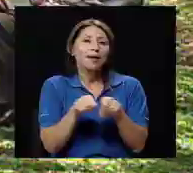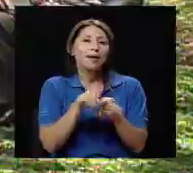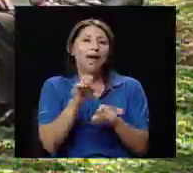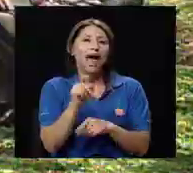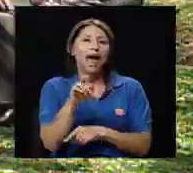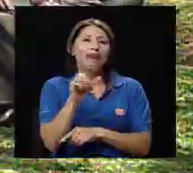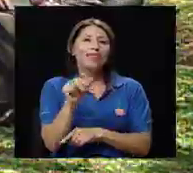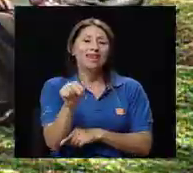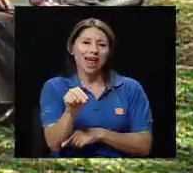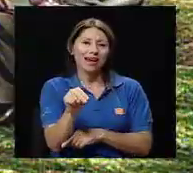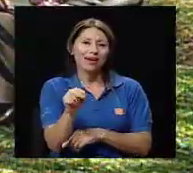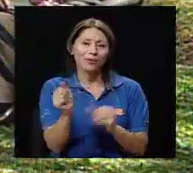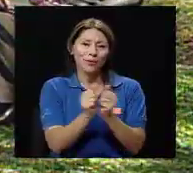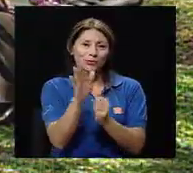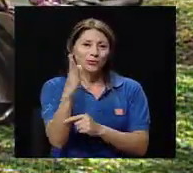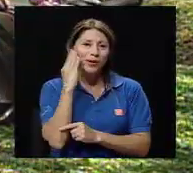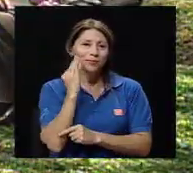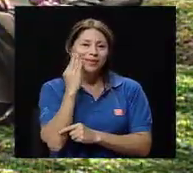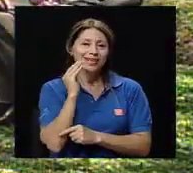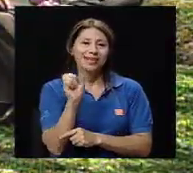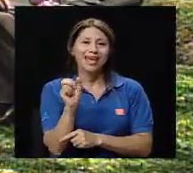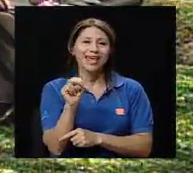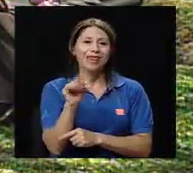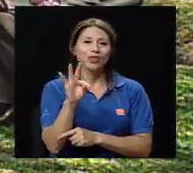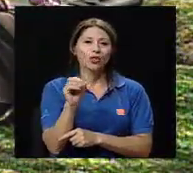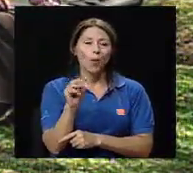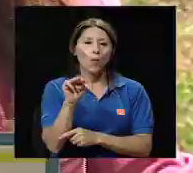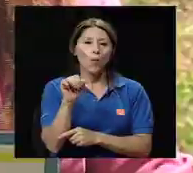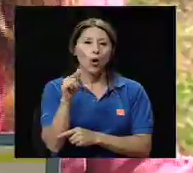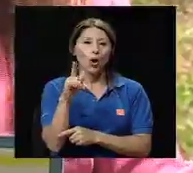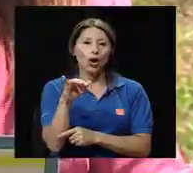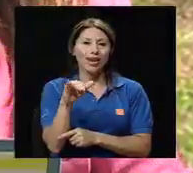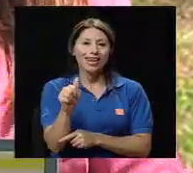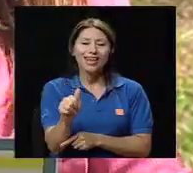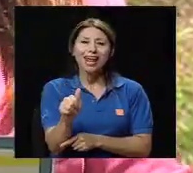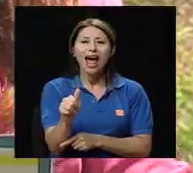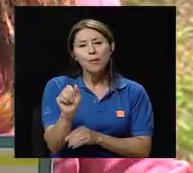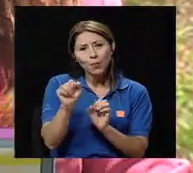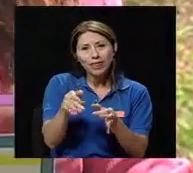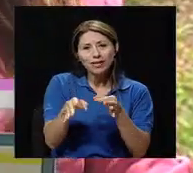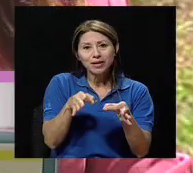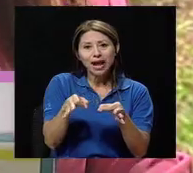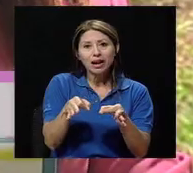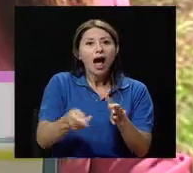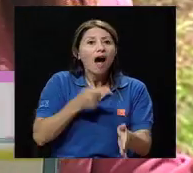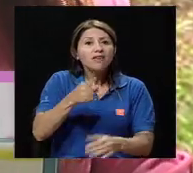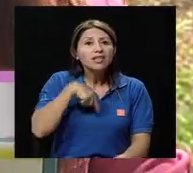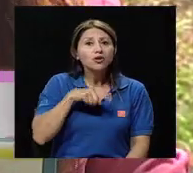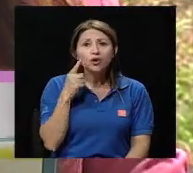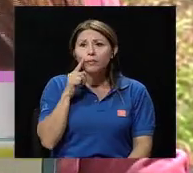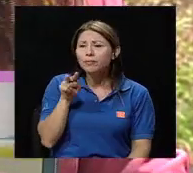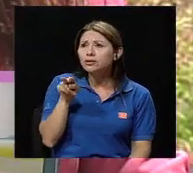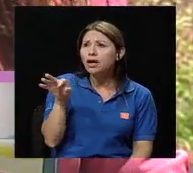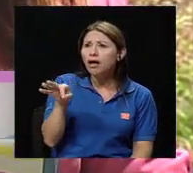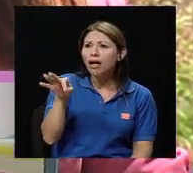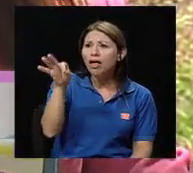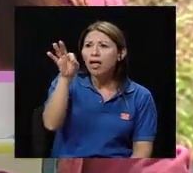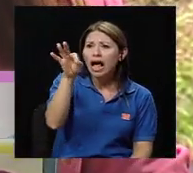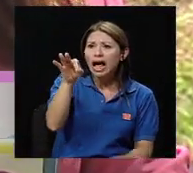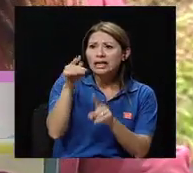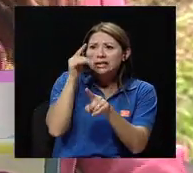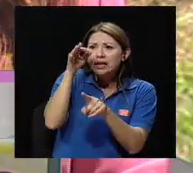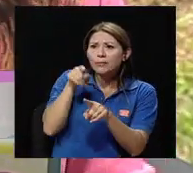también, porque a veces vemos cualquier zancudo y decimos, es el mosquito del dengue, ¿verdad? Pero no hay cómo determinarlo, tienen